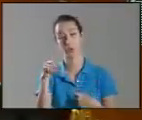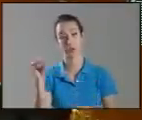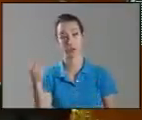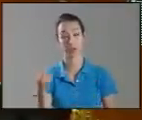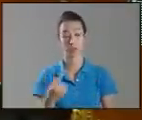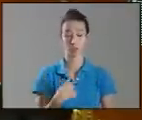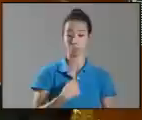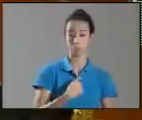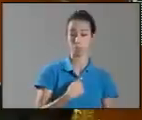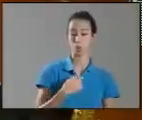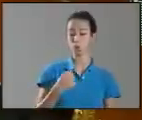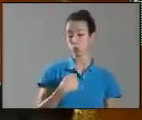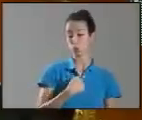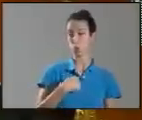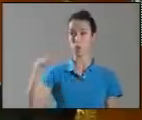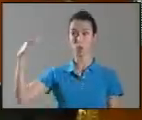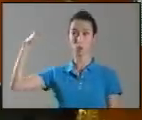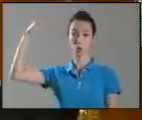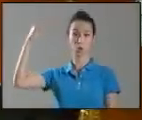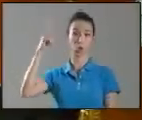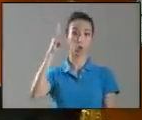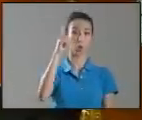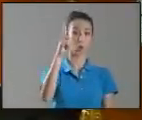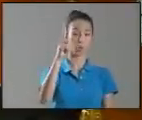¿Cuánto mide?